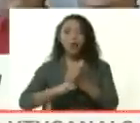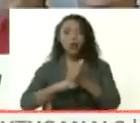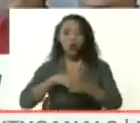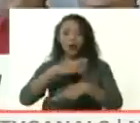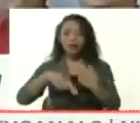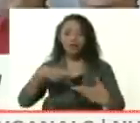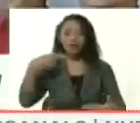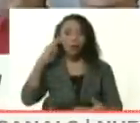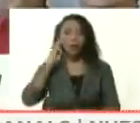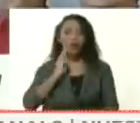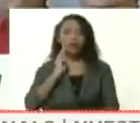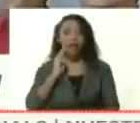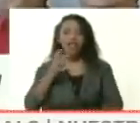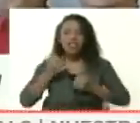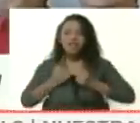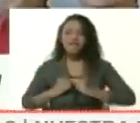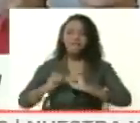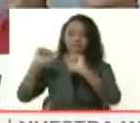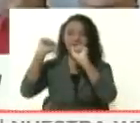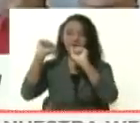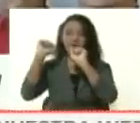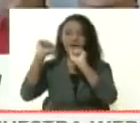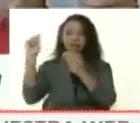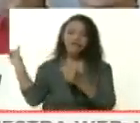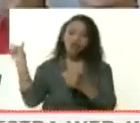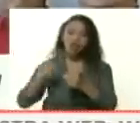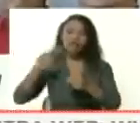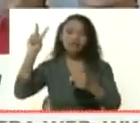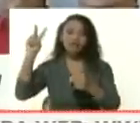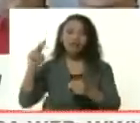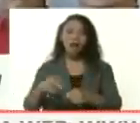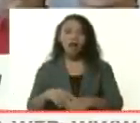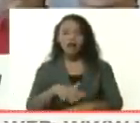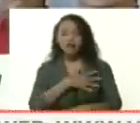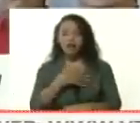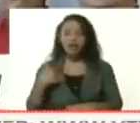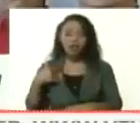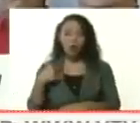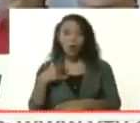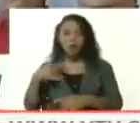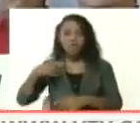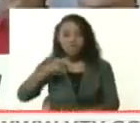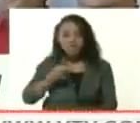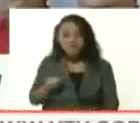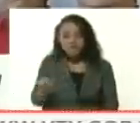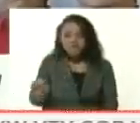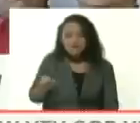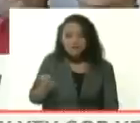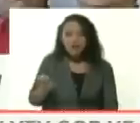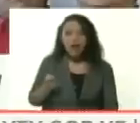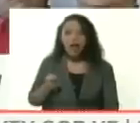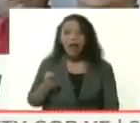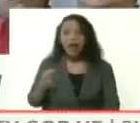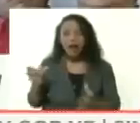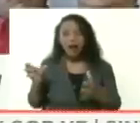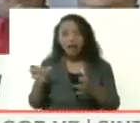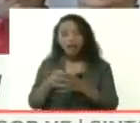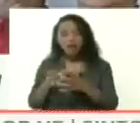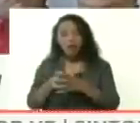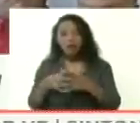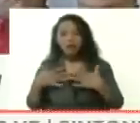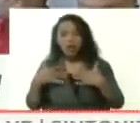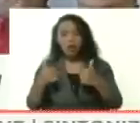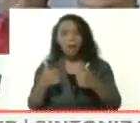revolución bolivariana y en rechazo a la violencia y a quienes han querido manipular el sector salud